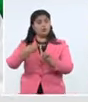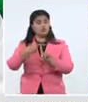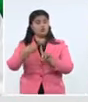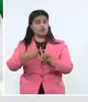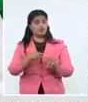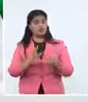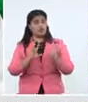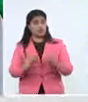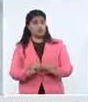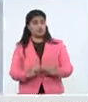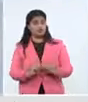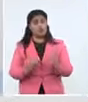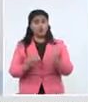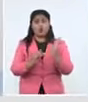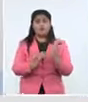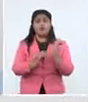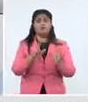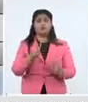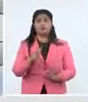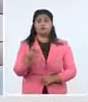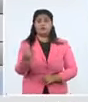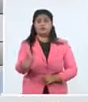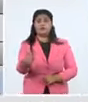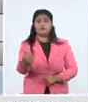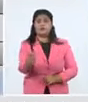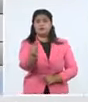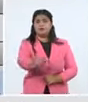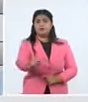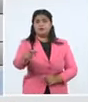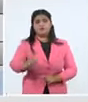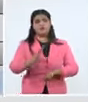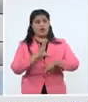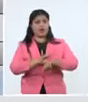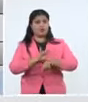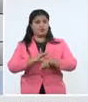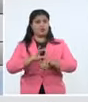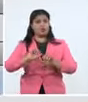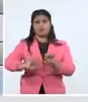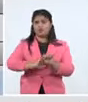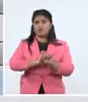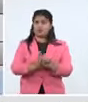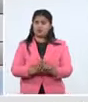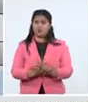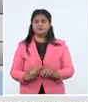diagnosticar 1.210 personas con la enfermedad, un